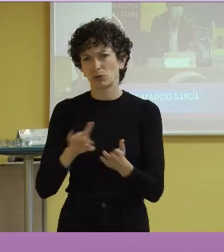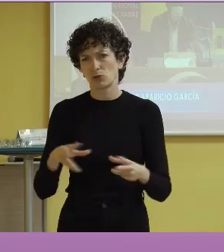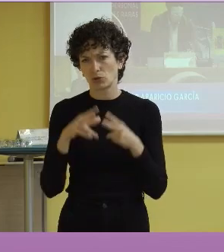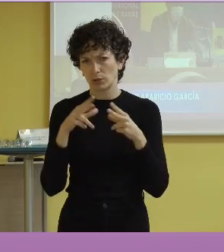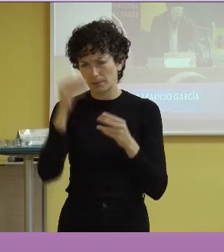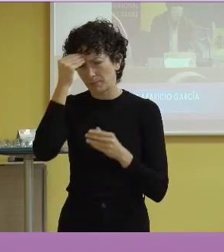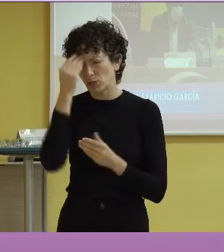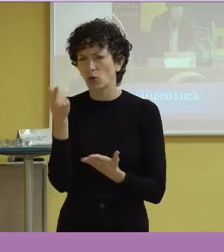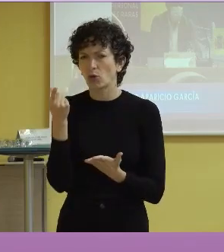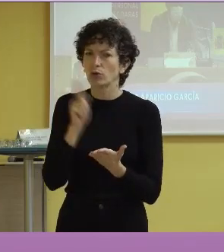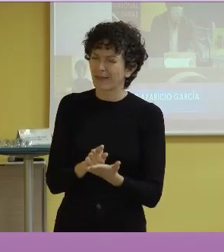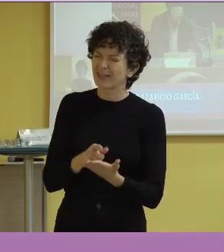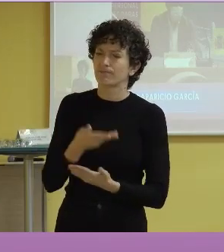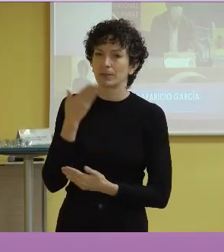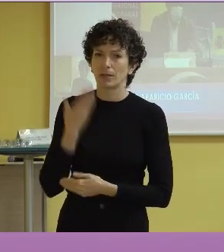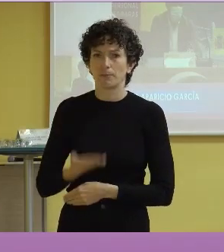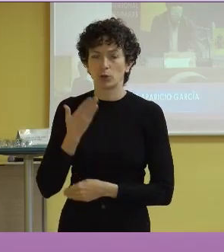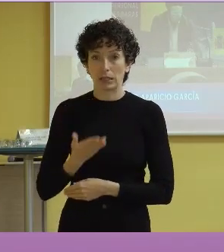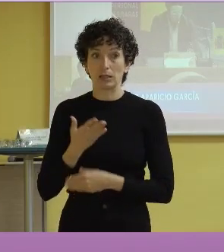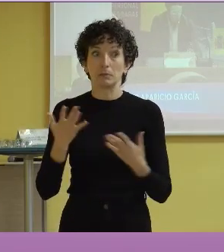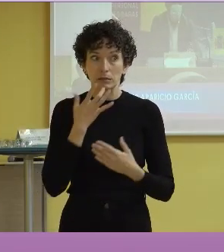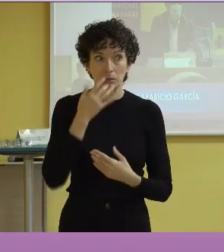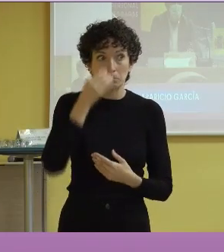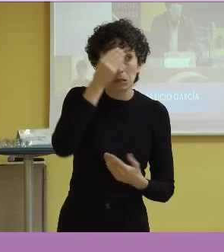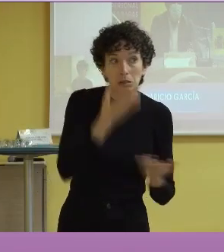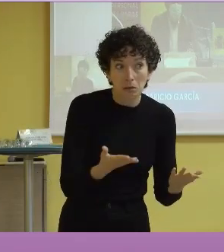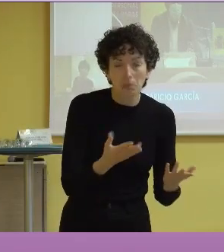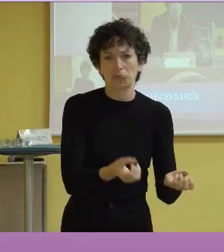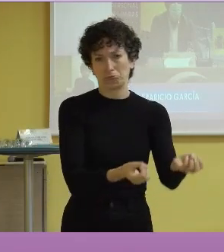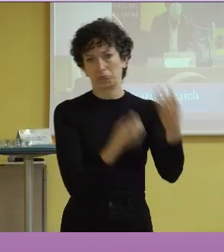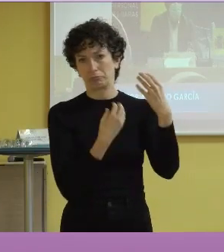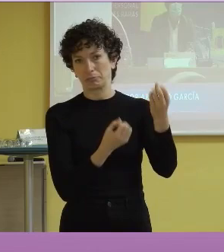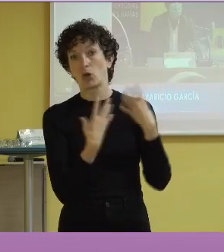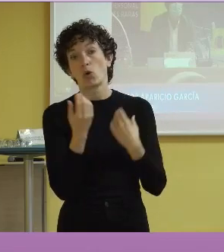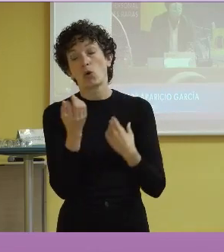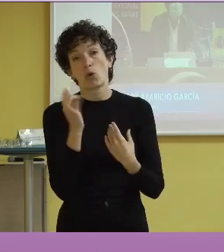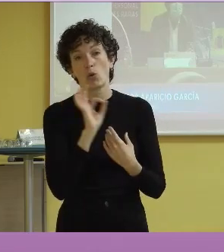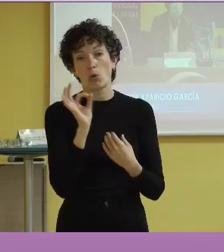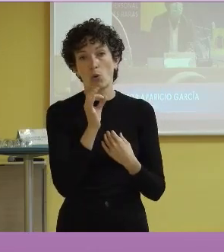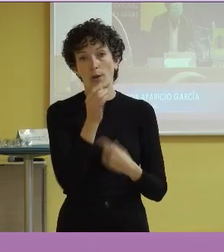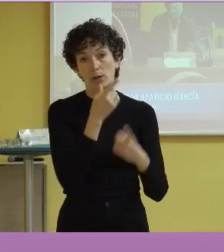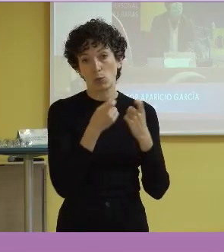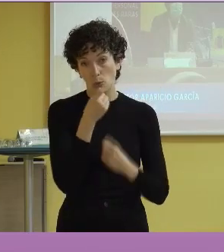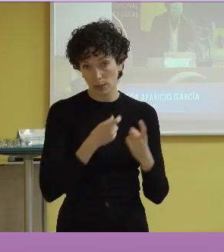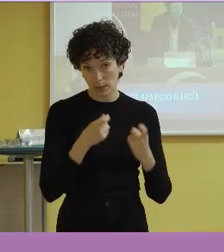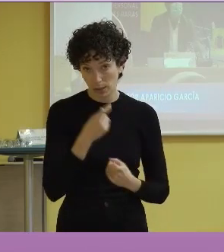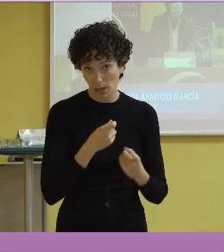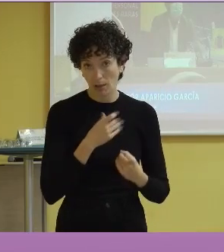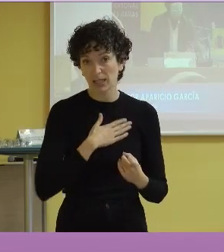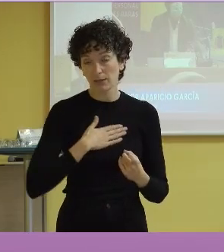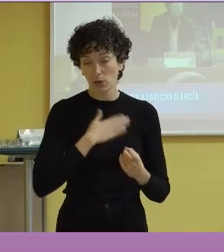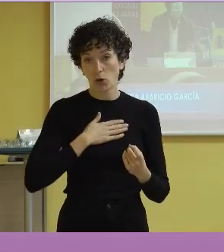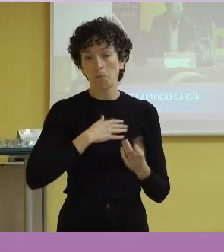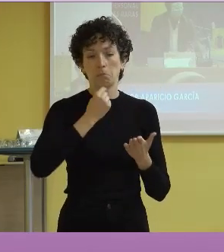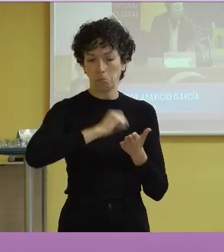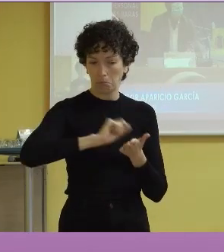volver a recuperarlo, pues nos lo cuente, nos lo ponga en esas revisiones de satisfacción, encuestas de